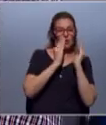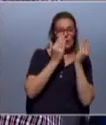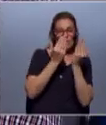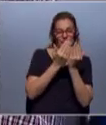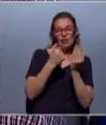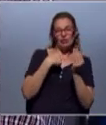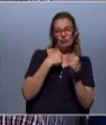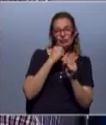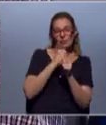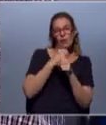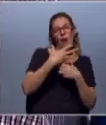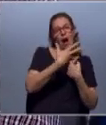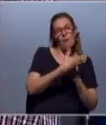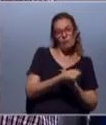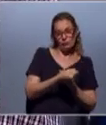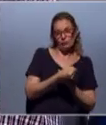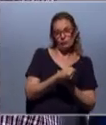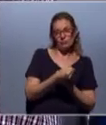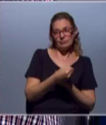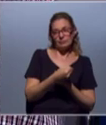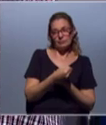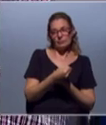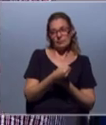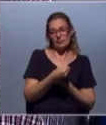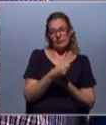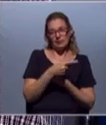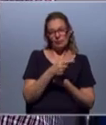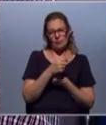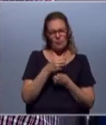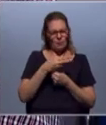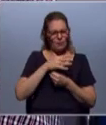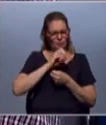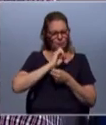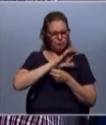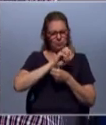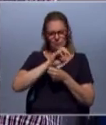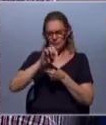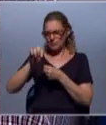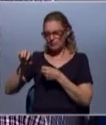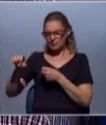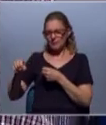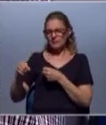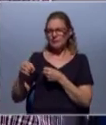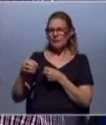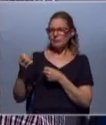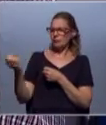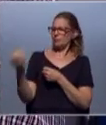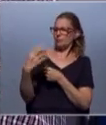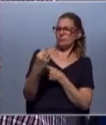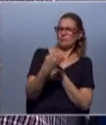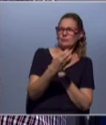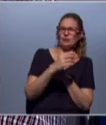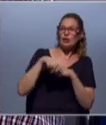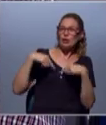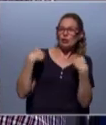él colaboró porque no es un trabajo éste tuvo una gran difusión me empezaron a crear comentarios de todo el lado